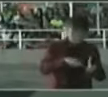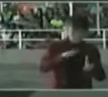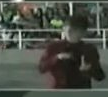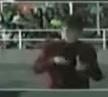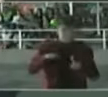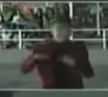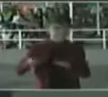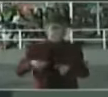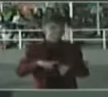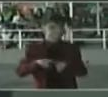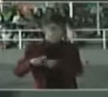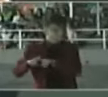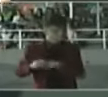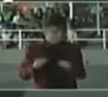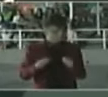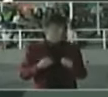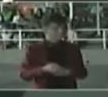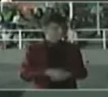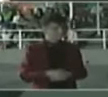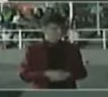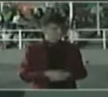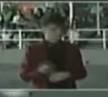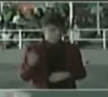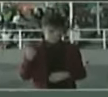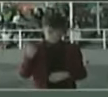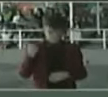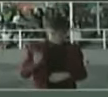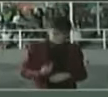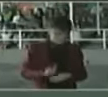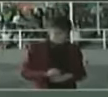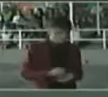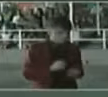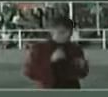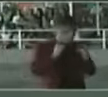y un día la historia dice que se agravó.